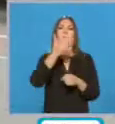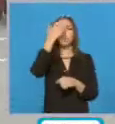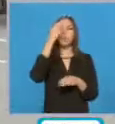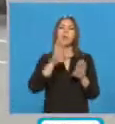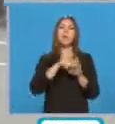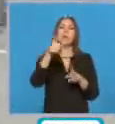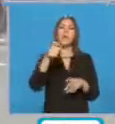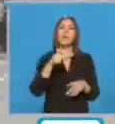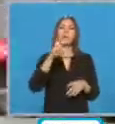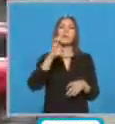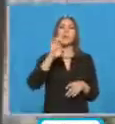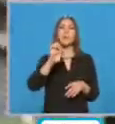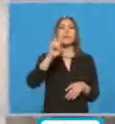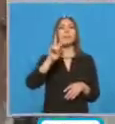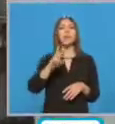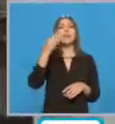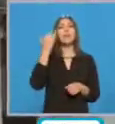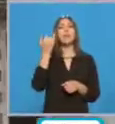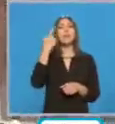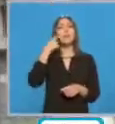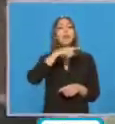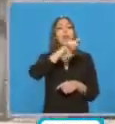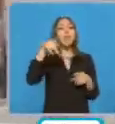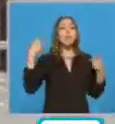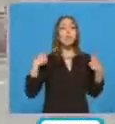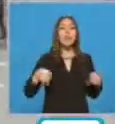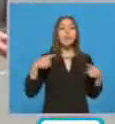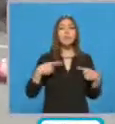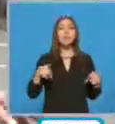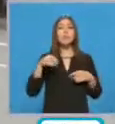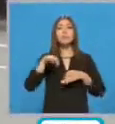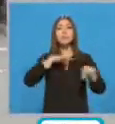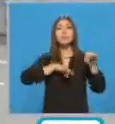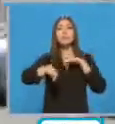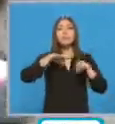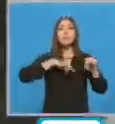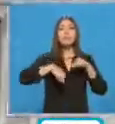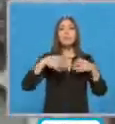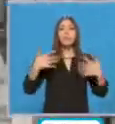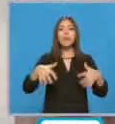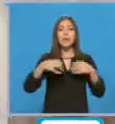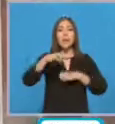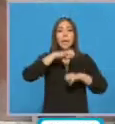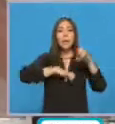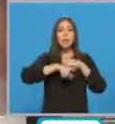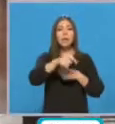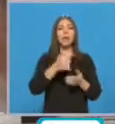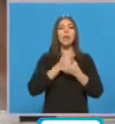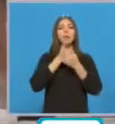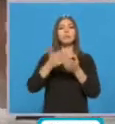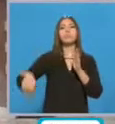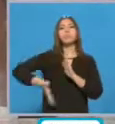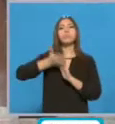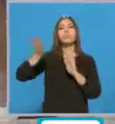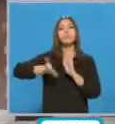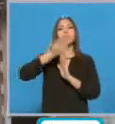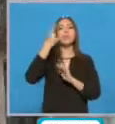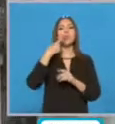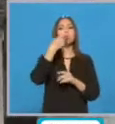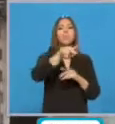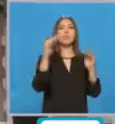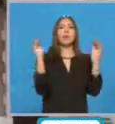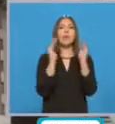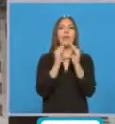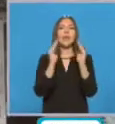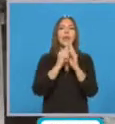empleados mandó construir casas. Estas eran las casas de los empleados del Buen Tono. Por eso vemos que una calle se llama Gardenia, porque